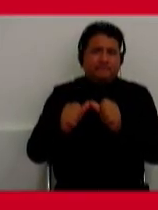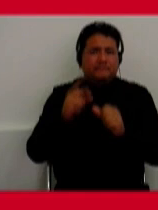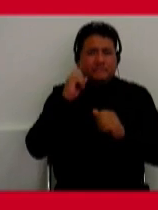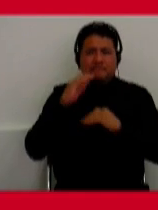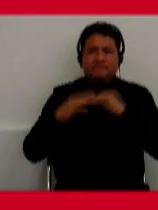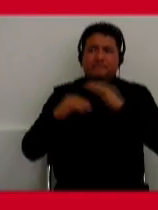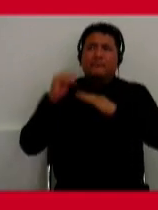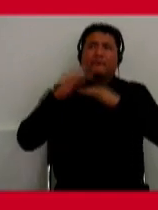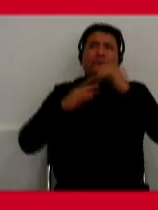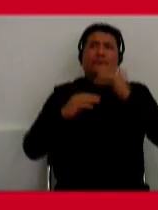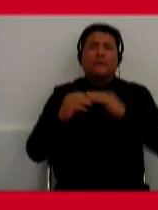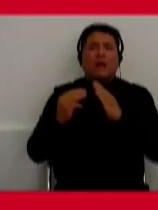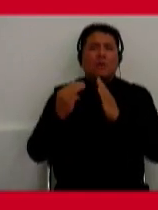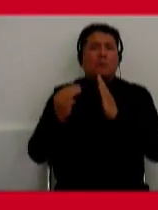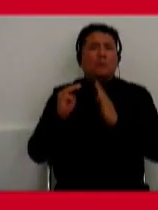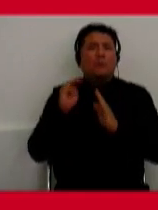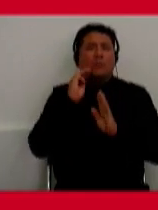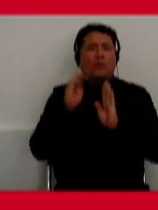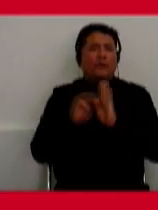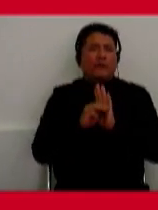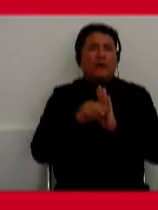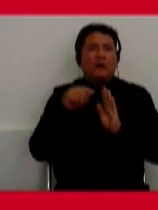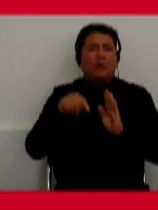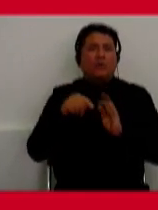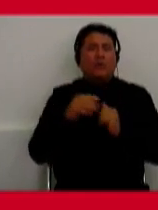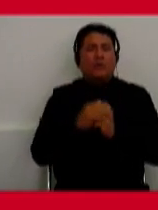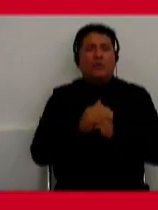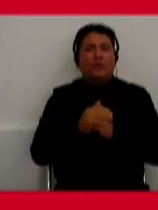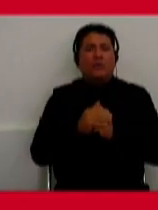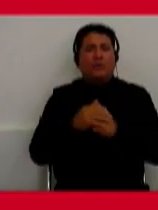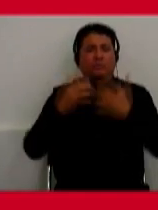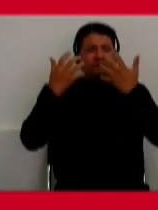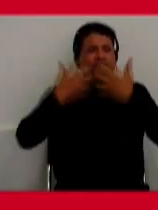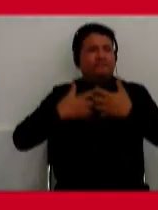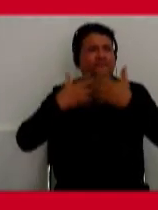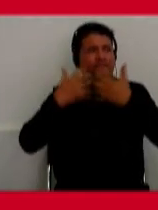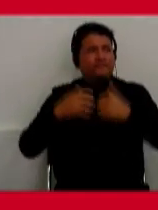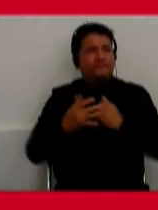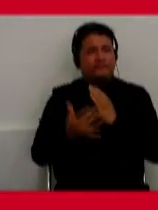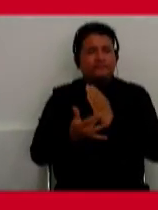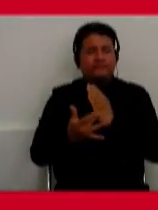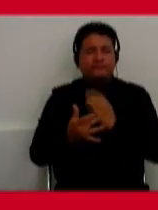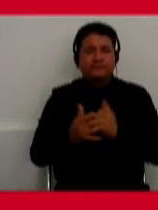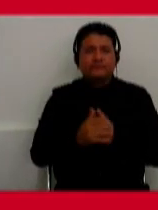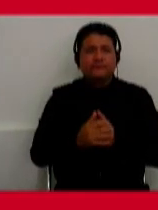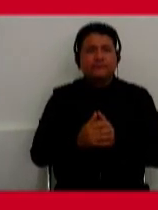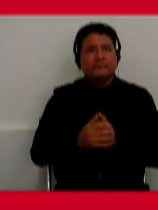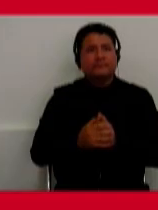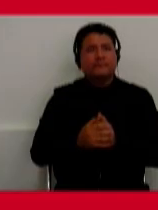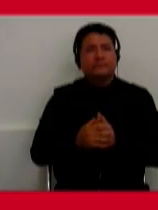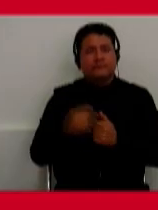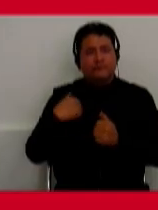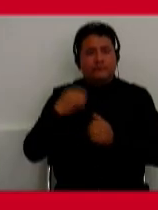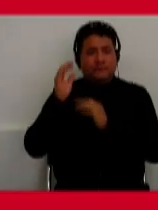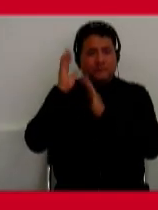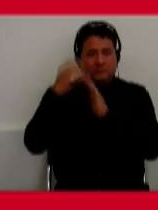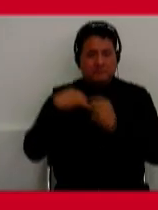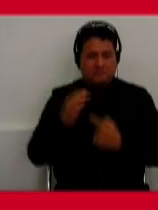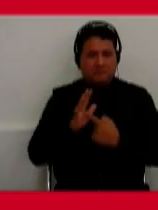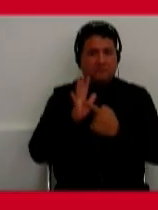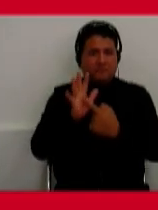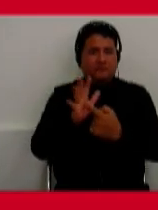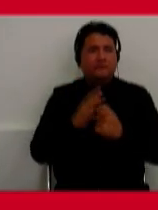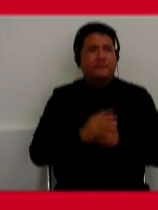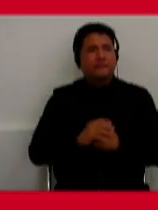geotécnicos, que hoy en día es una propuesta que vamos a implementar y mostrar en esta exposición. Como